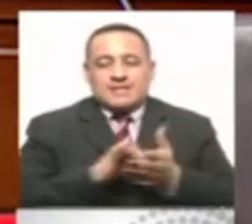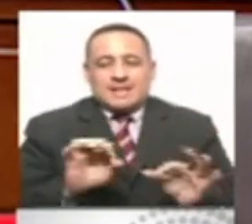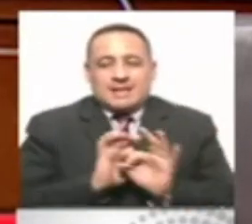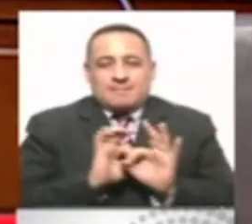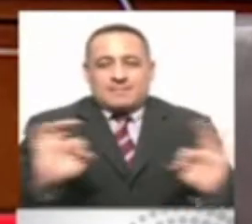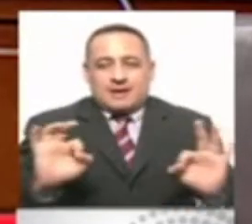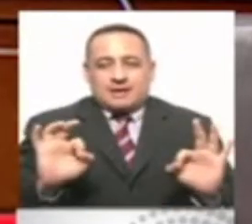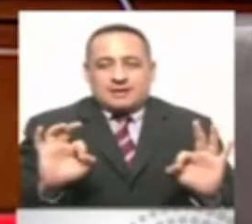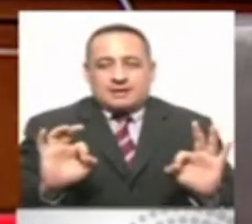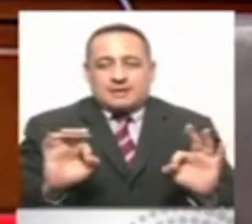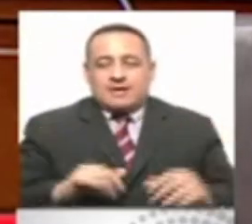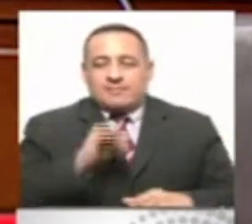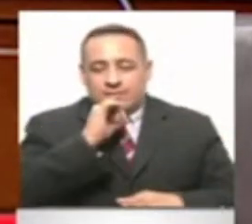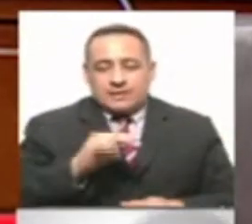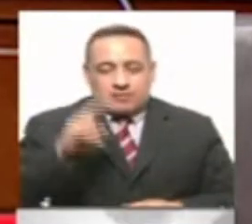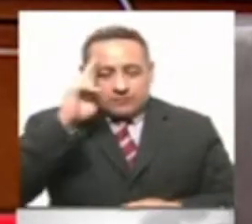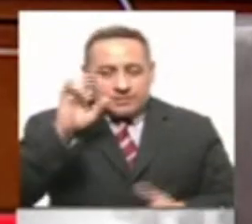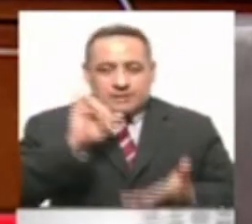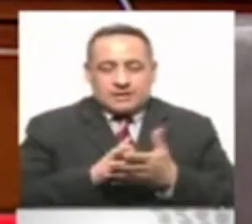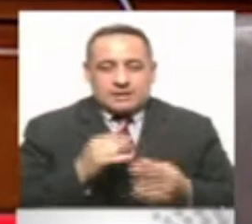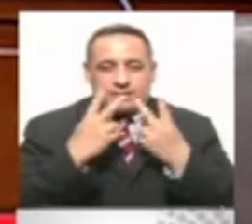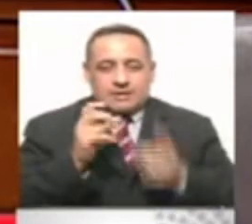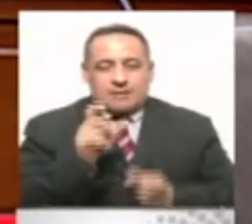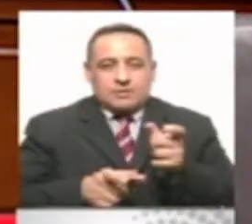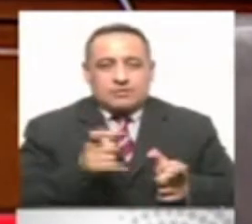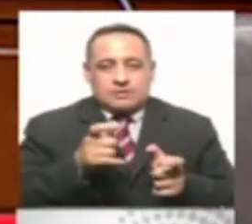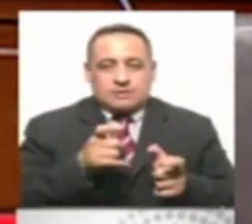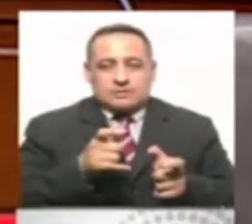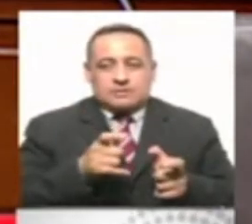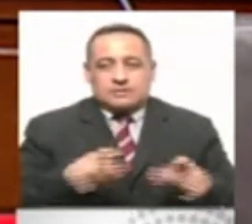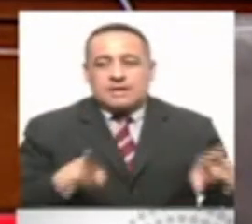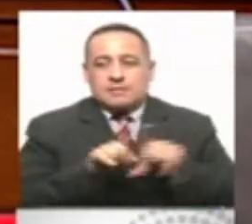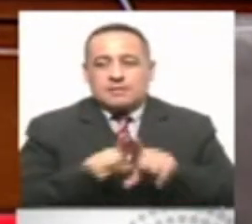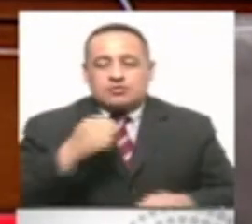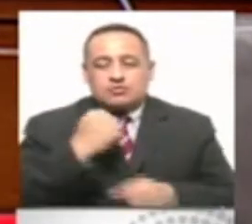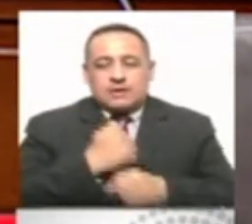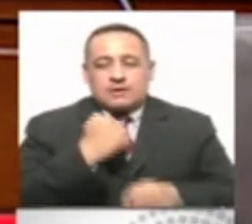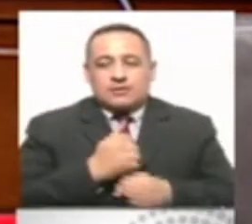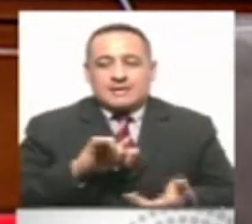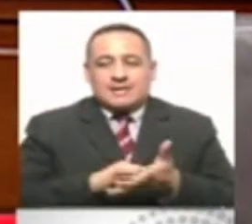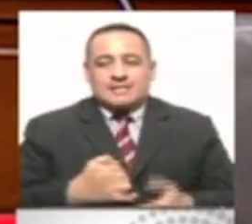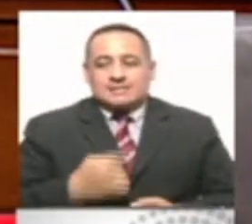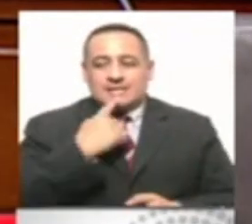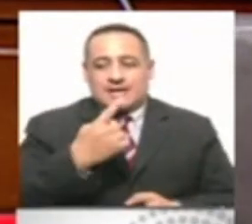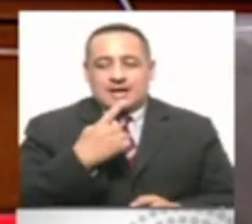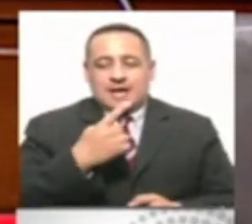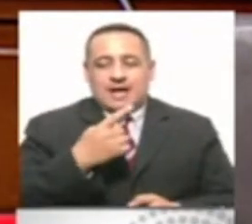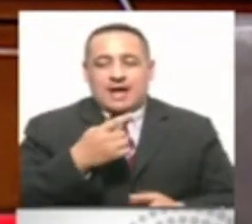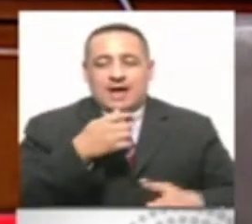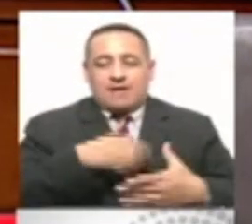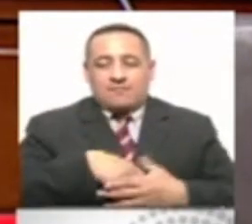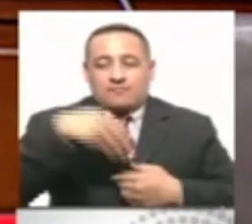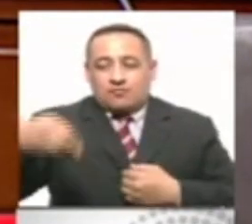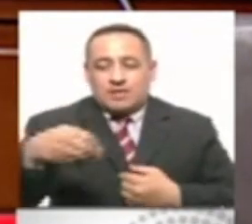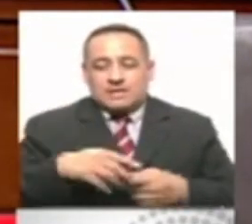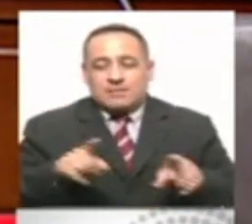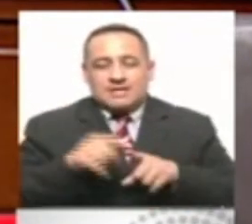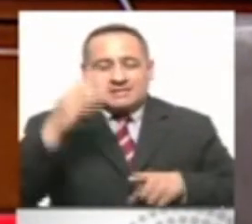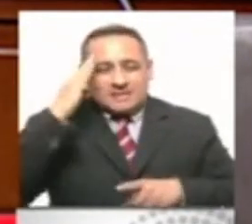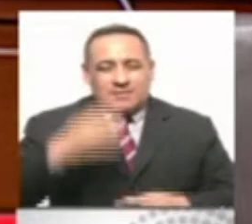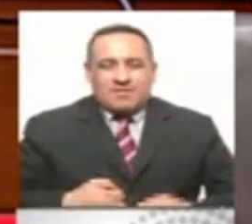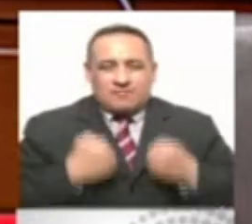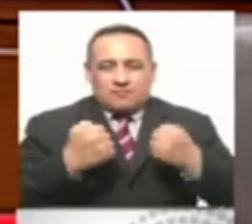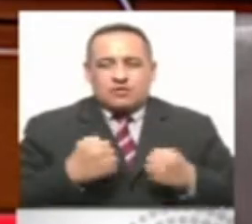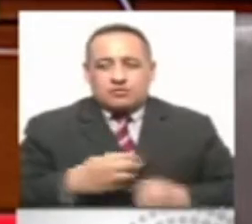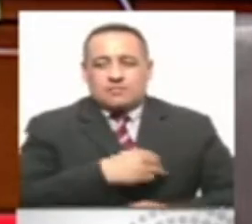limpiar la desconfianza que hay del pueblo hacia nosotros. Los trabajadores que están allá afuera son conscientes del esfuerzo que está haciendo el